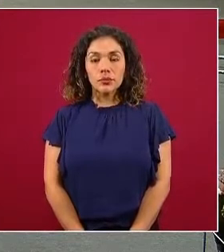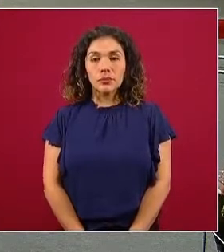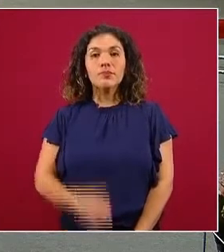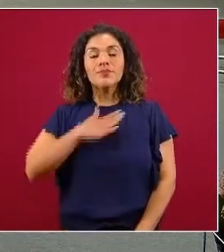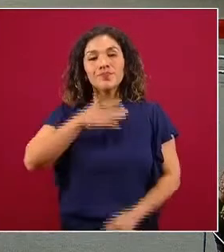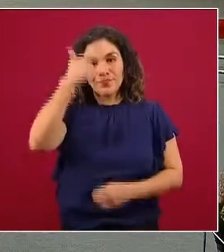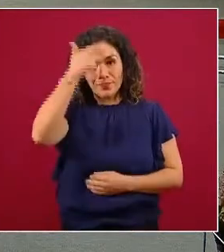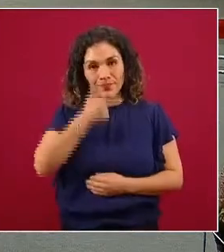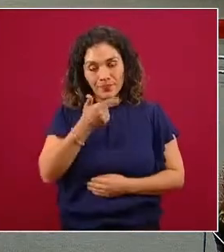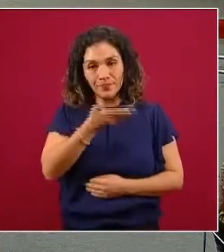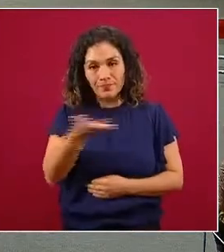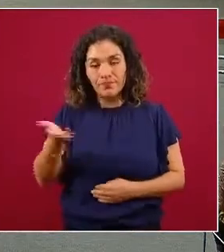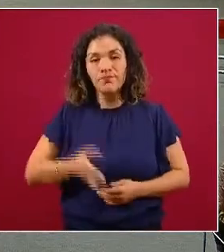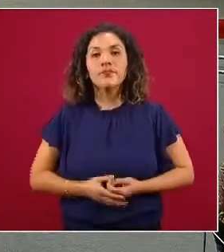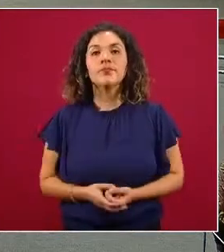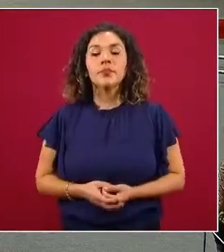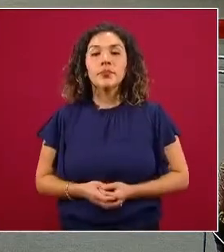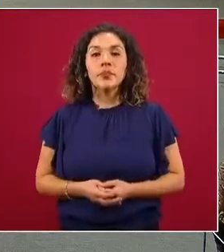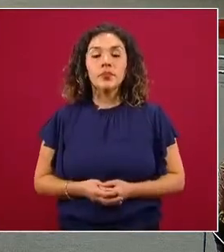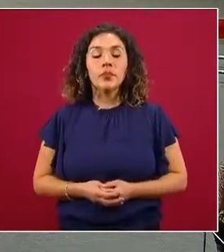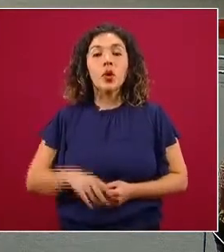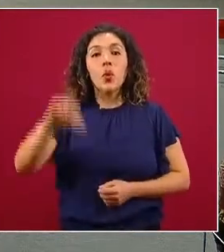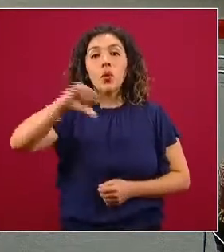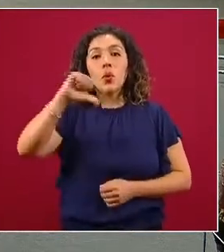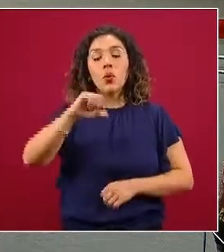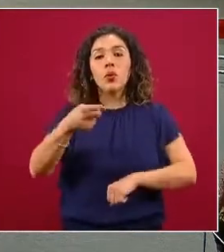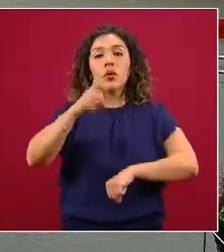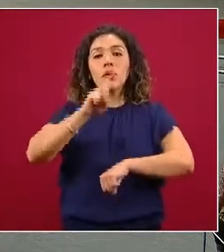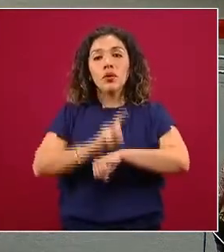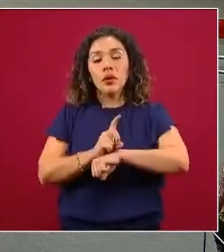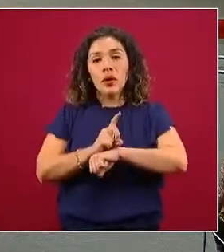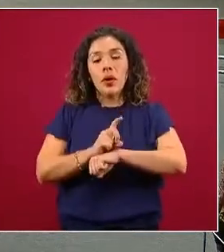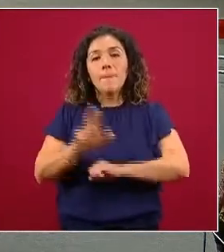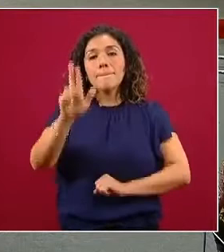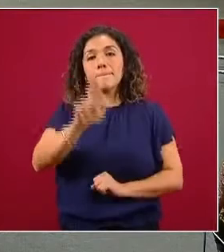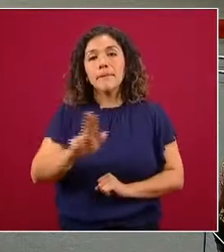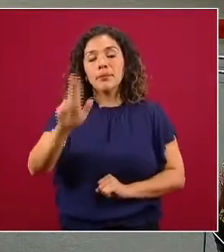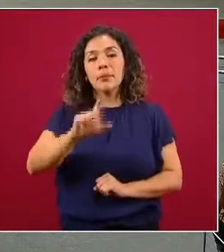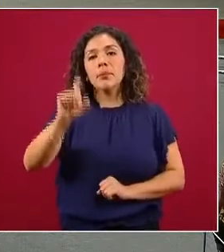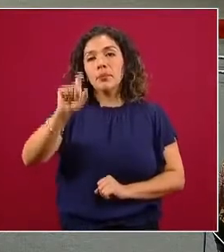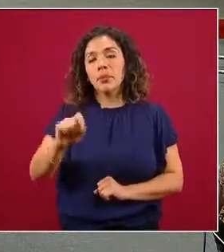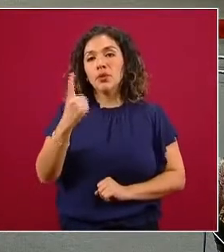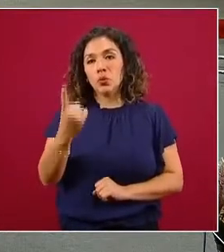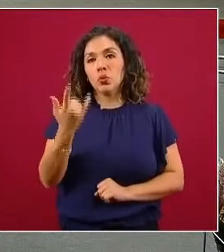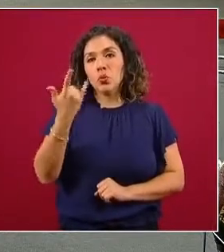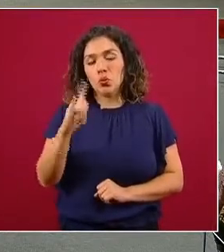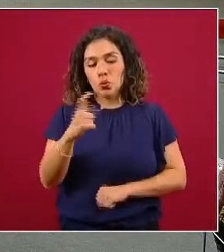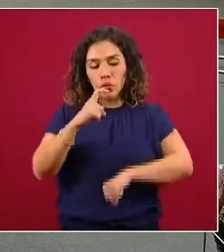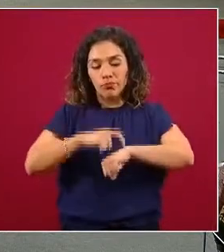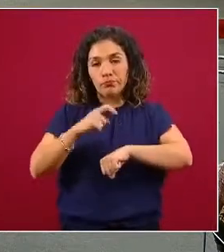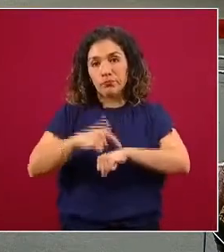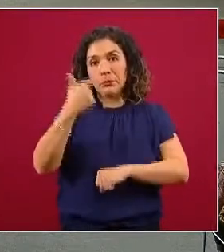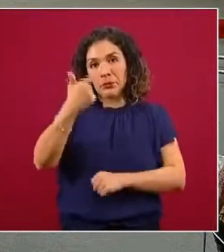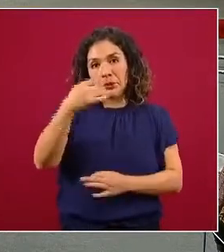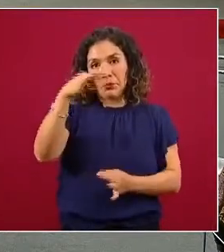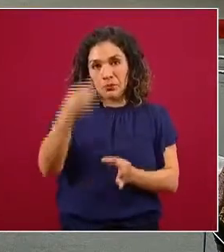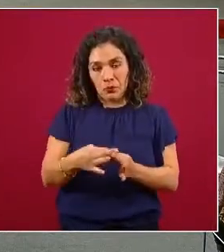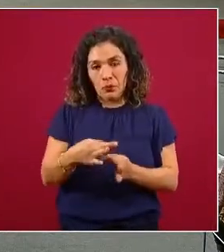Buenas noches. Hoy es martes 21 de julio, son las 19 horas en